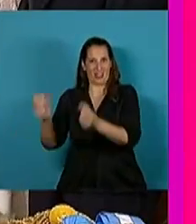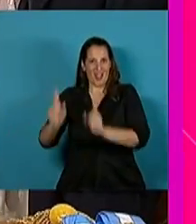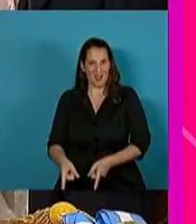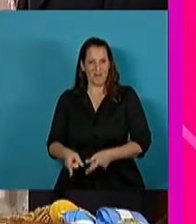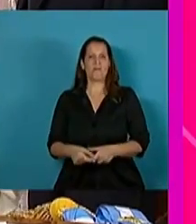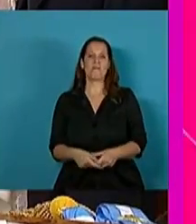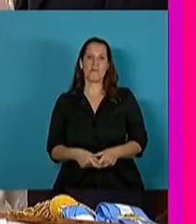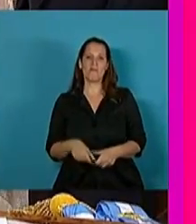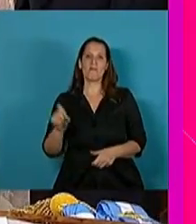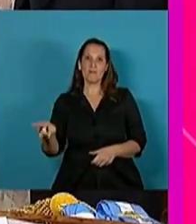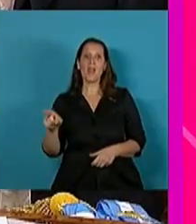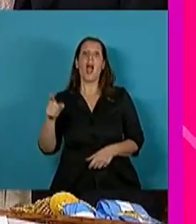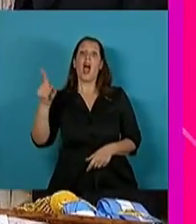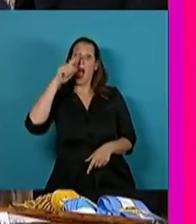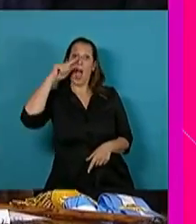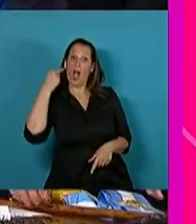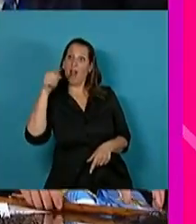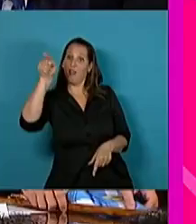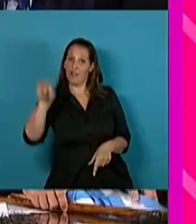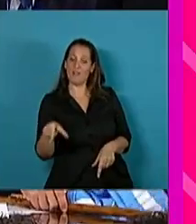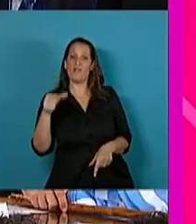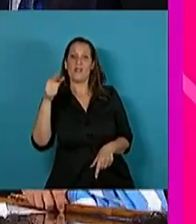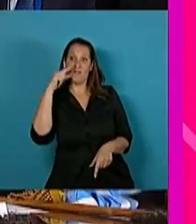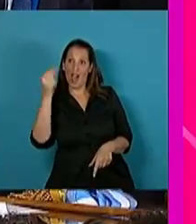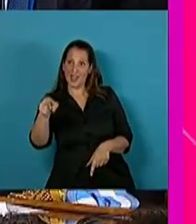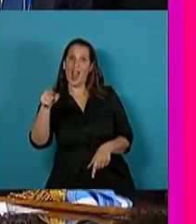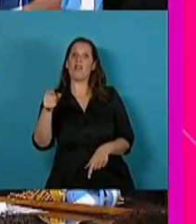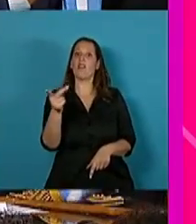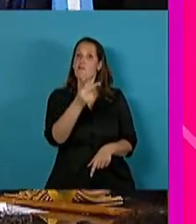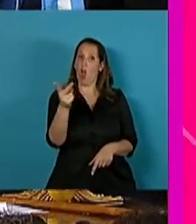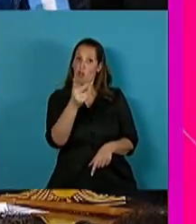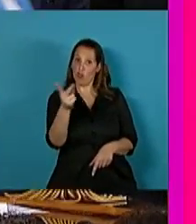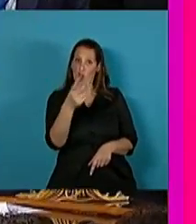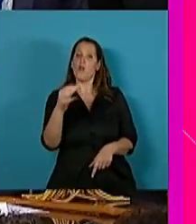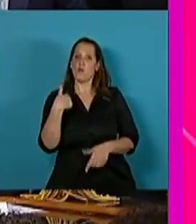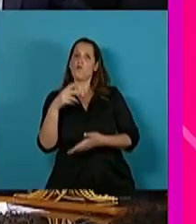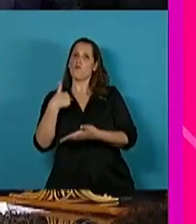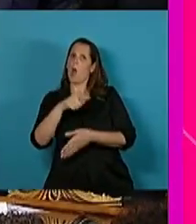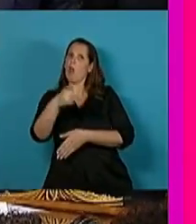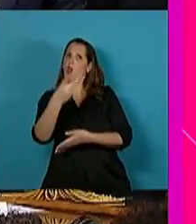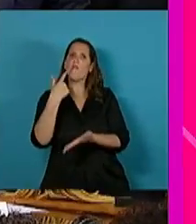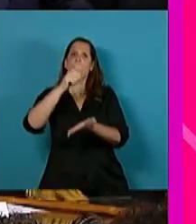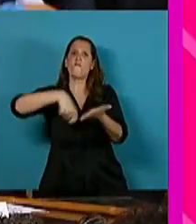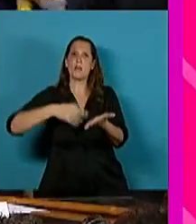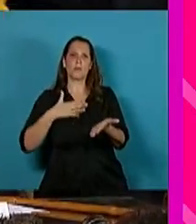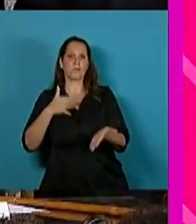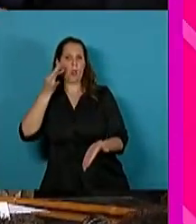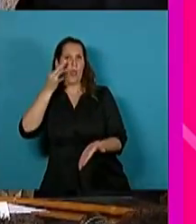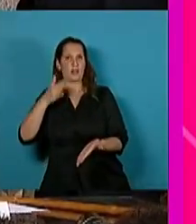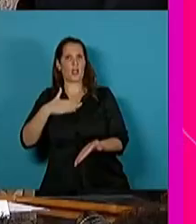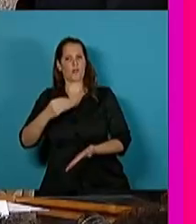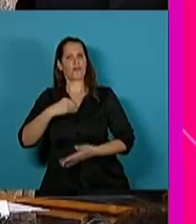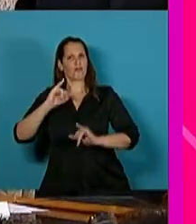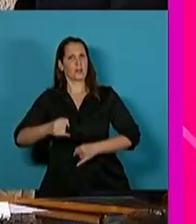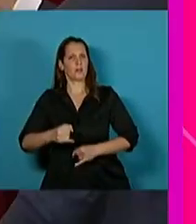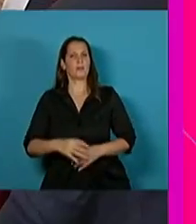pero la podría gente haber pasado otra estaba cosa acampando también. En la Plaza de Mayo. Desde ayer. Desde ayer anoche estaba acampando la gente. Sí, también en Casa Rosada actualmente para todo lo que va a pasar